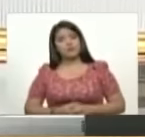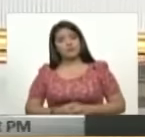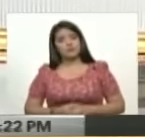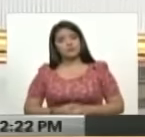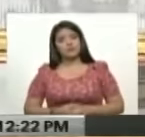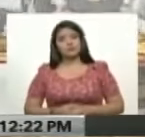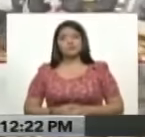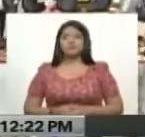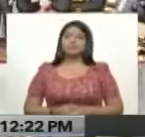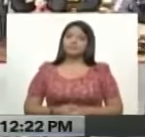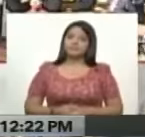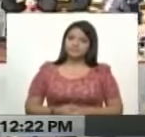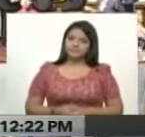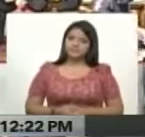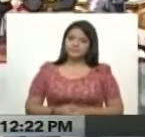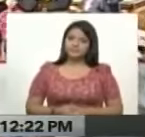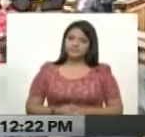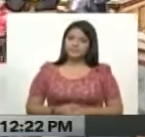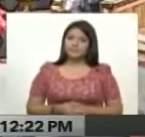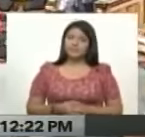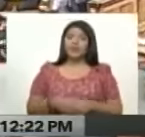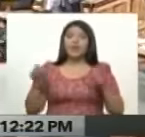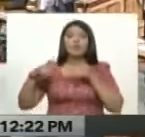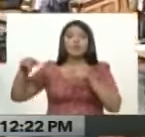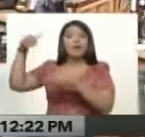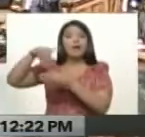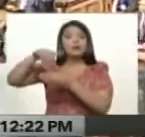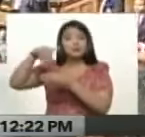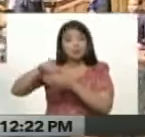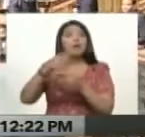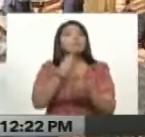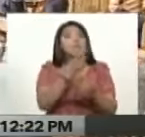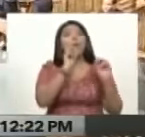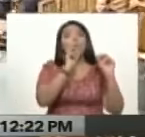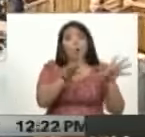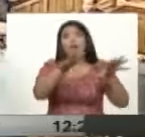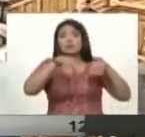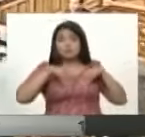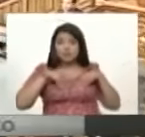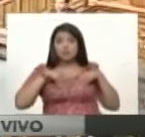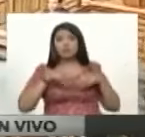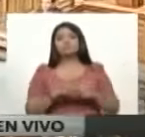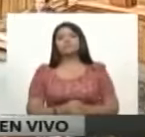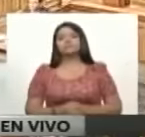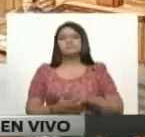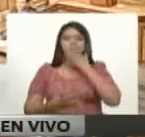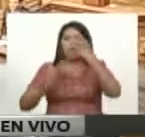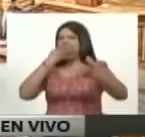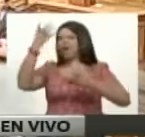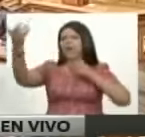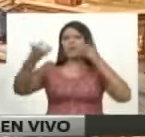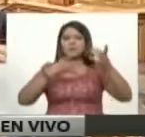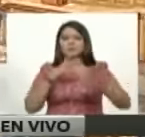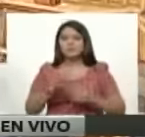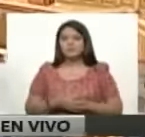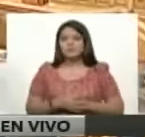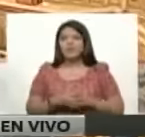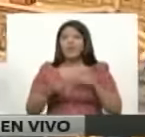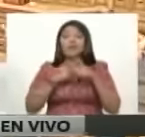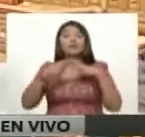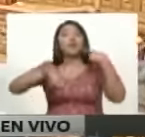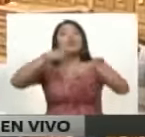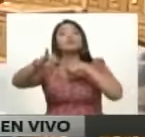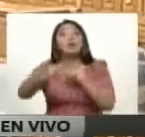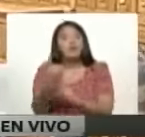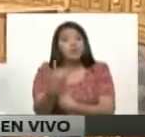La sala electoral declaró procedente la solicitud de amparo cautelar y en consecuencia